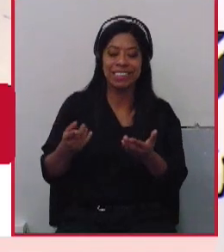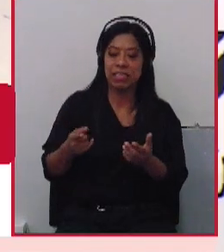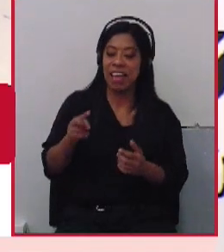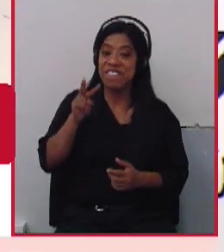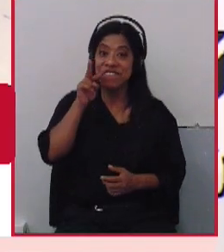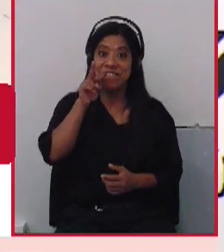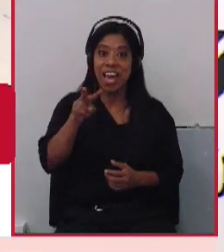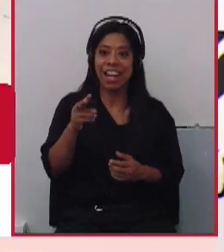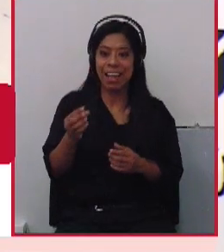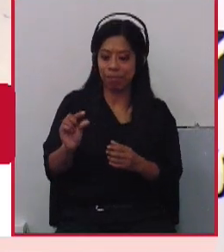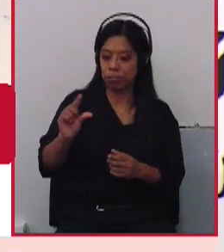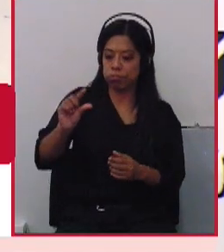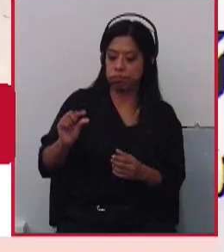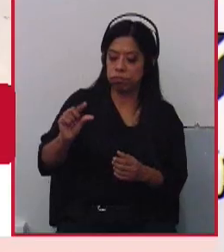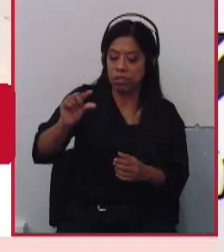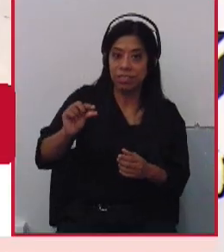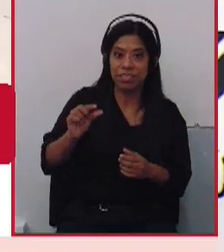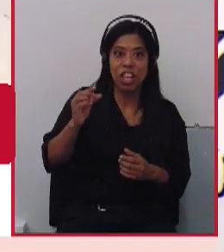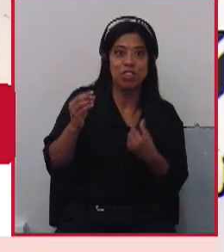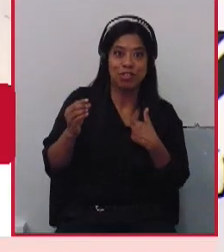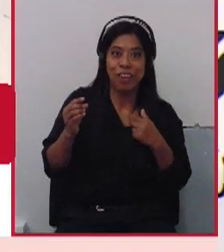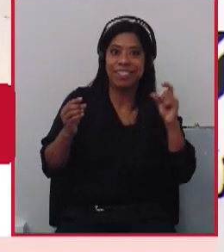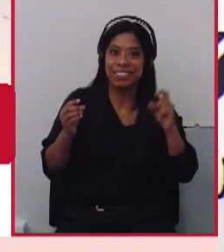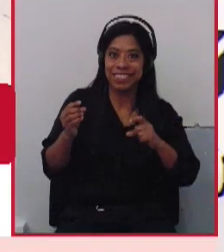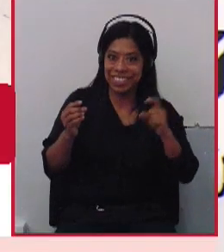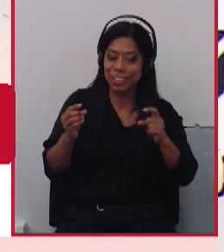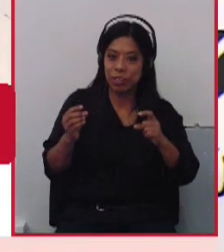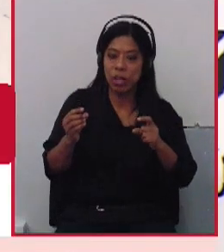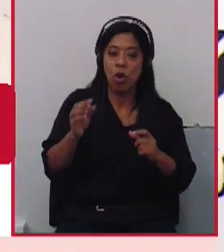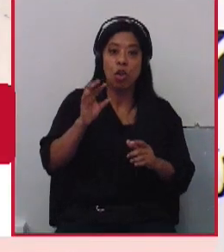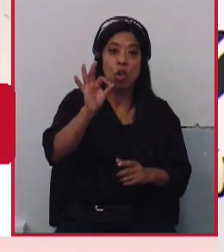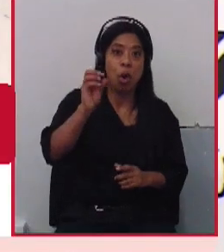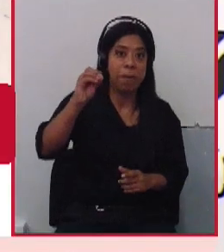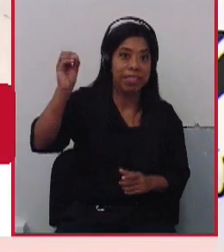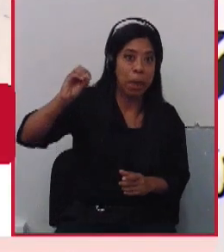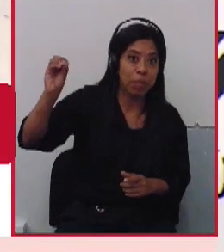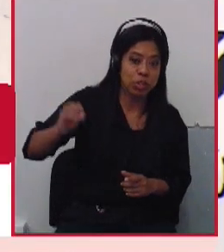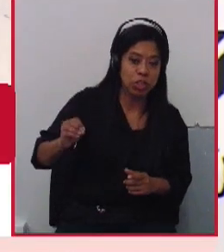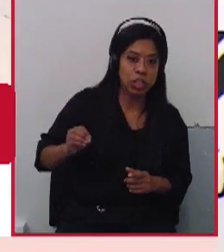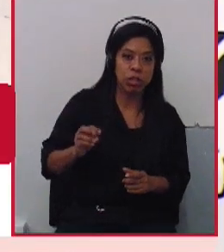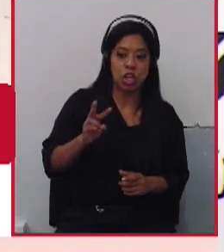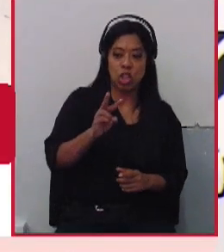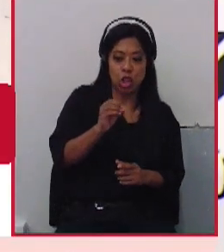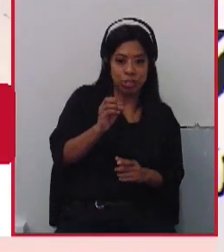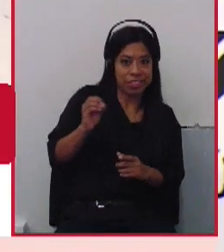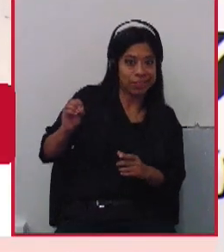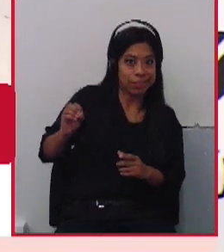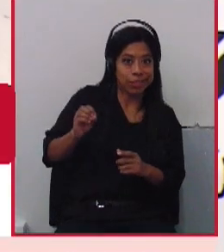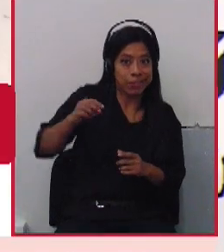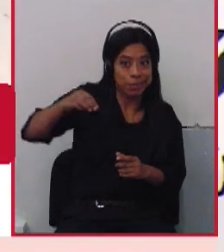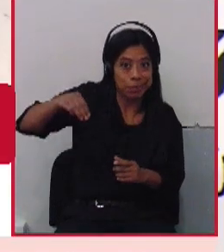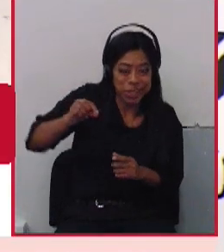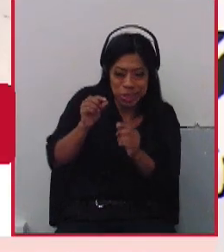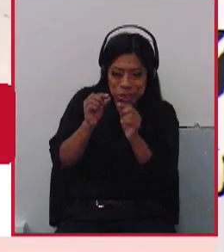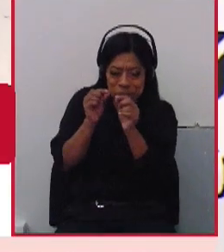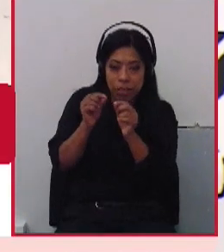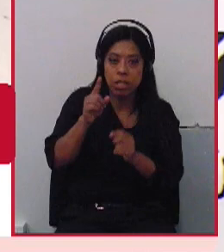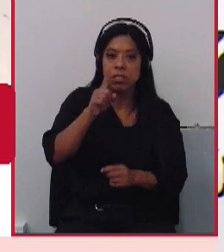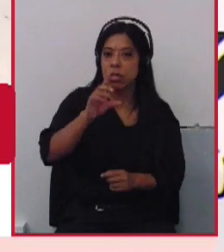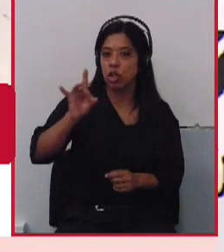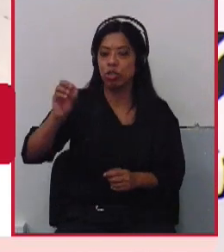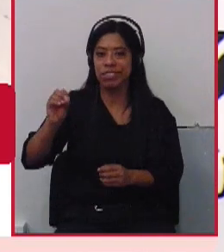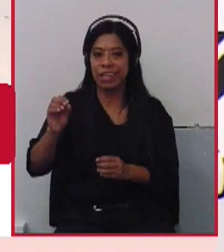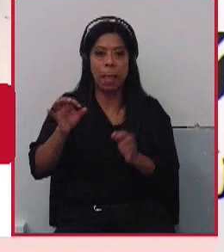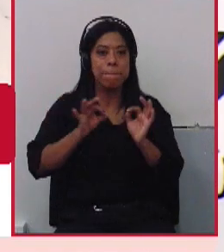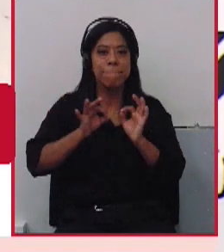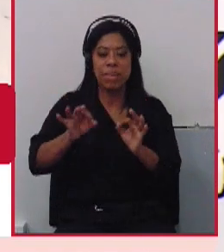a qué tamaño, grano. Si tú tienes recuperaciones de 90% y los tienes a 200 micrones, no pretendas moler a 180 para